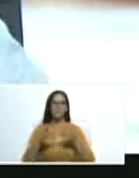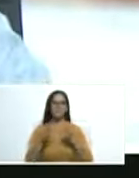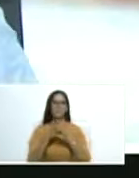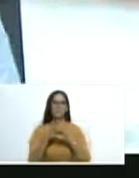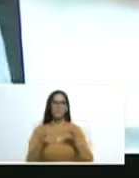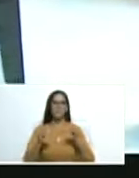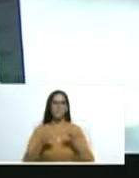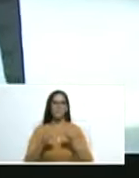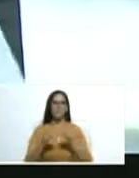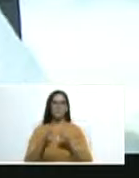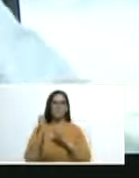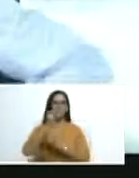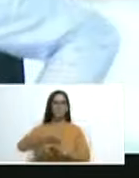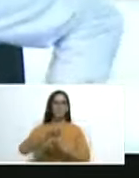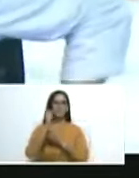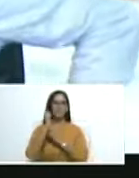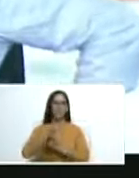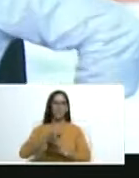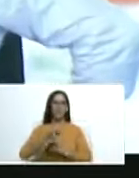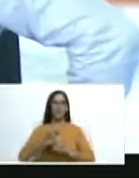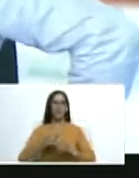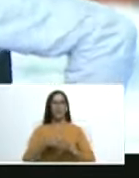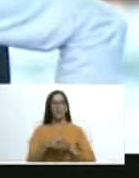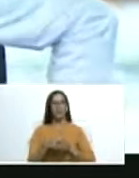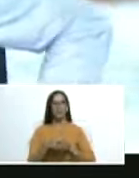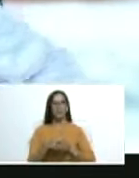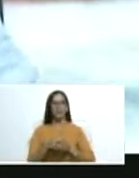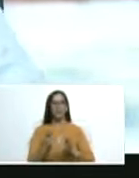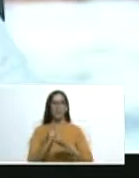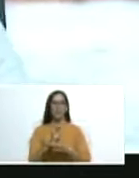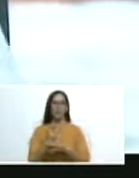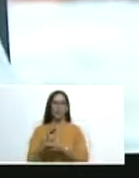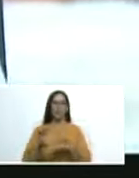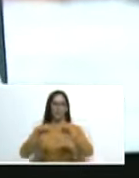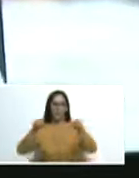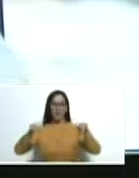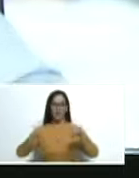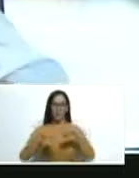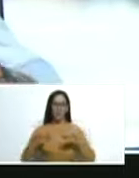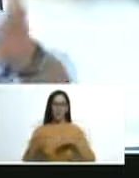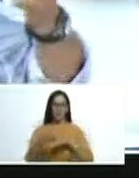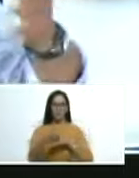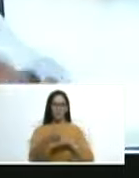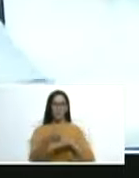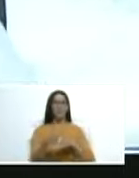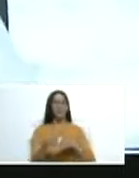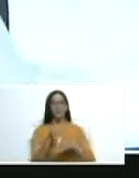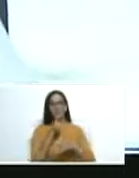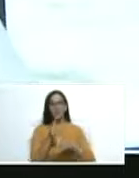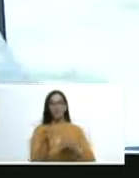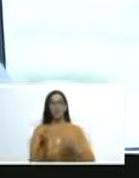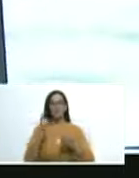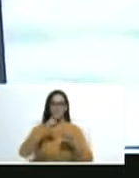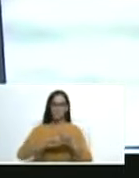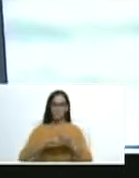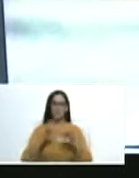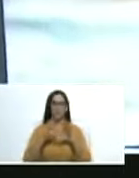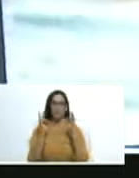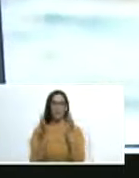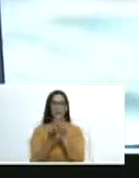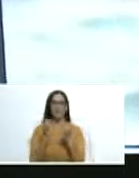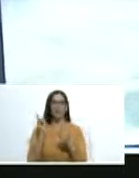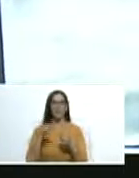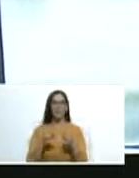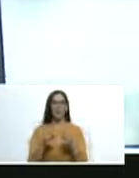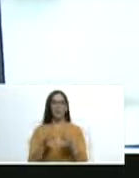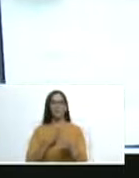todos los pescadores y pescadoras, acuicultores y acuicultoras, quienes son parte de mi familia también y que son